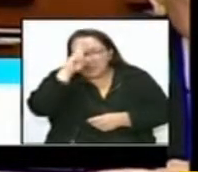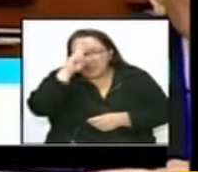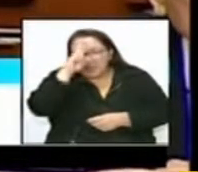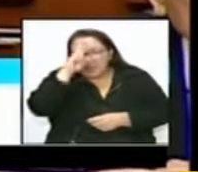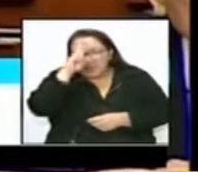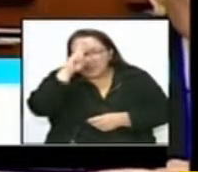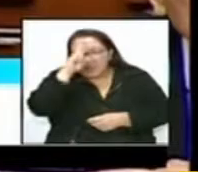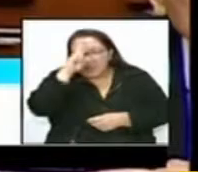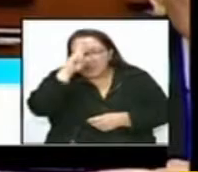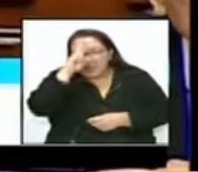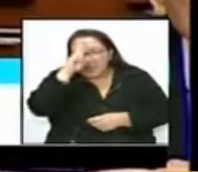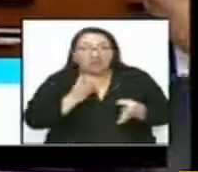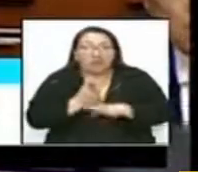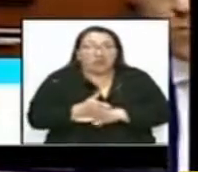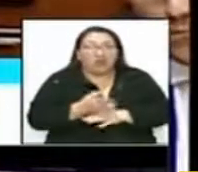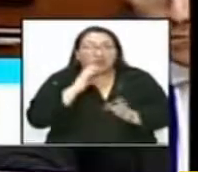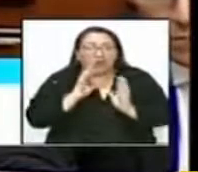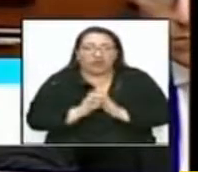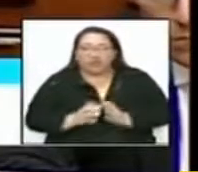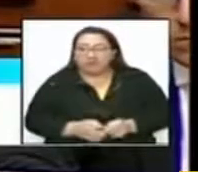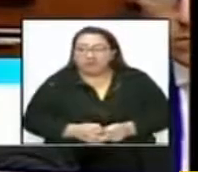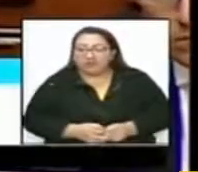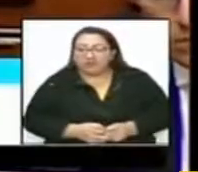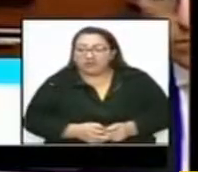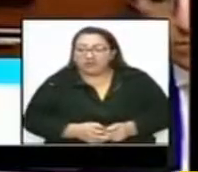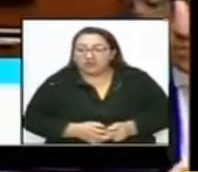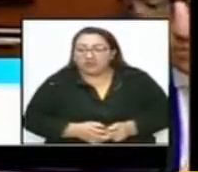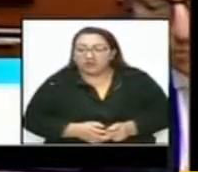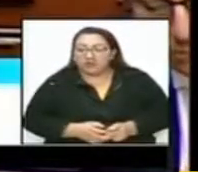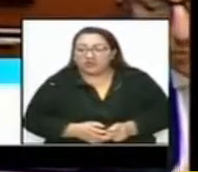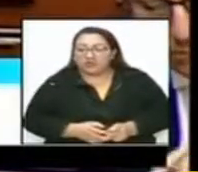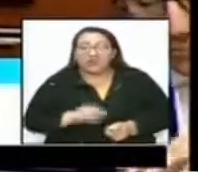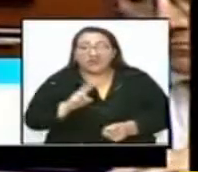interpretar y él es el ejecutivo como que le han negado